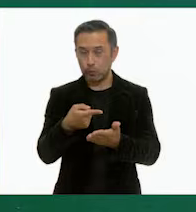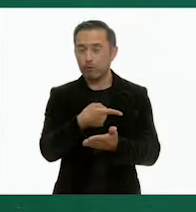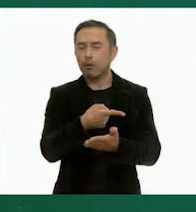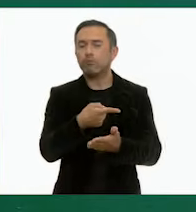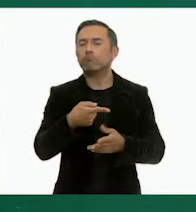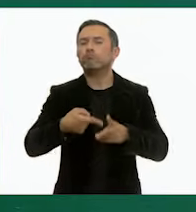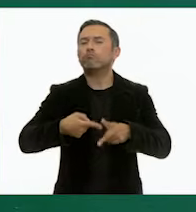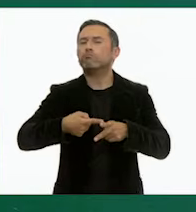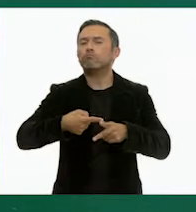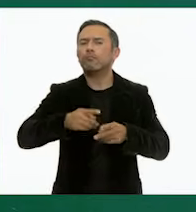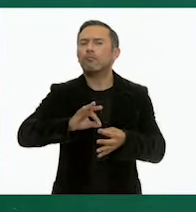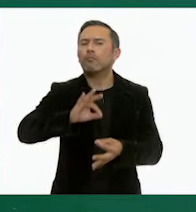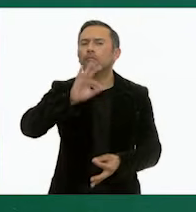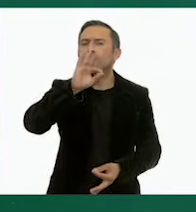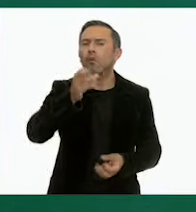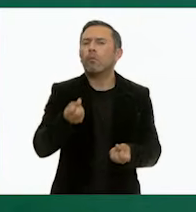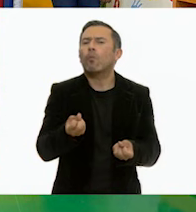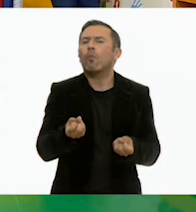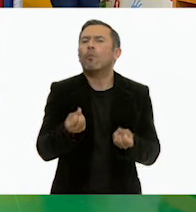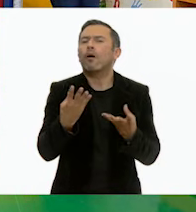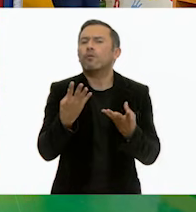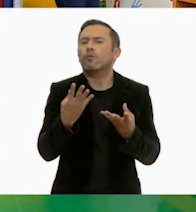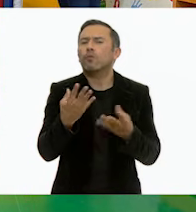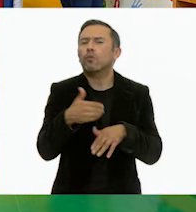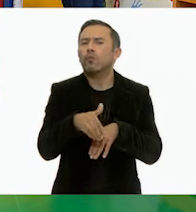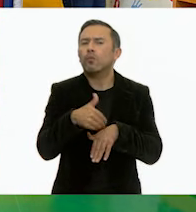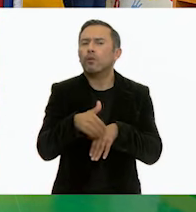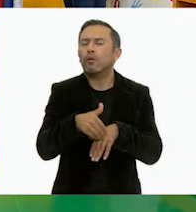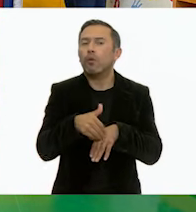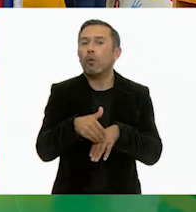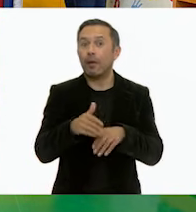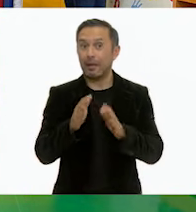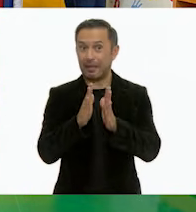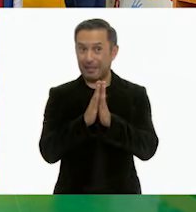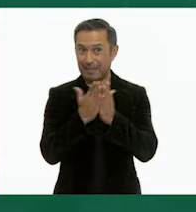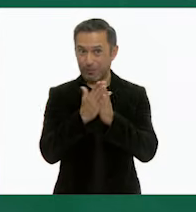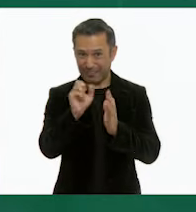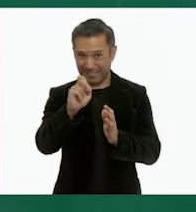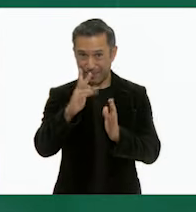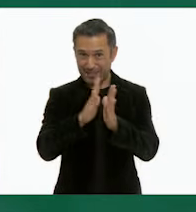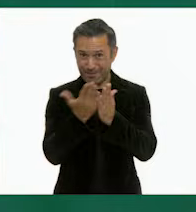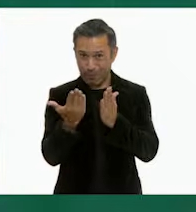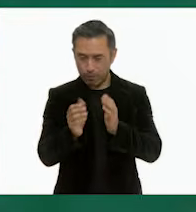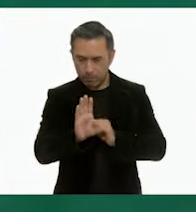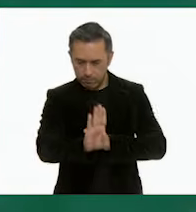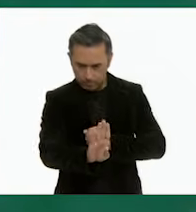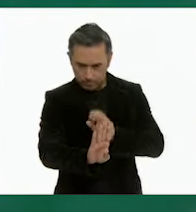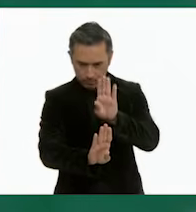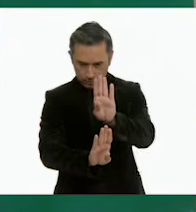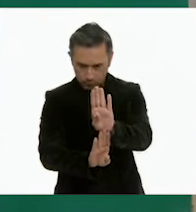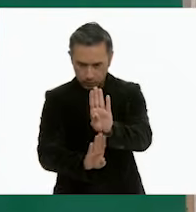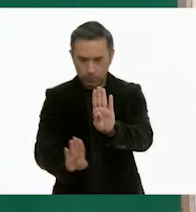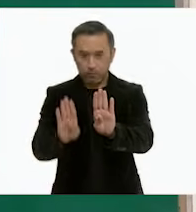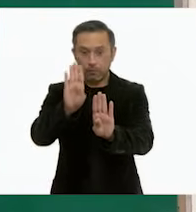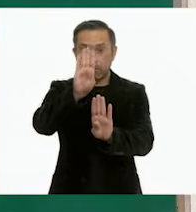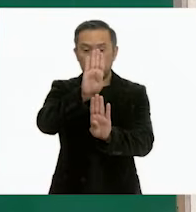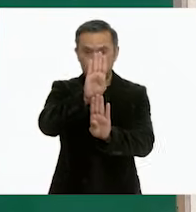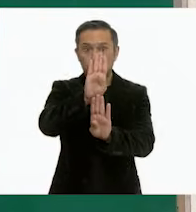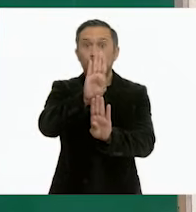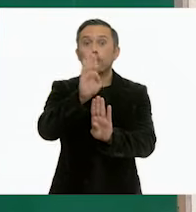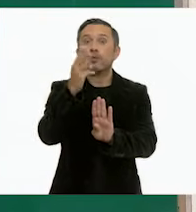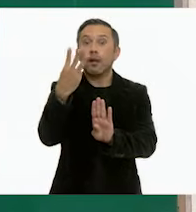mide, ¿cuánto, Alexia? Tres libros de texto y medio. Tres